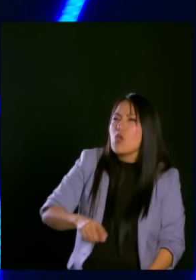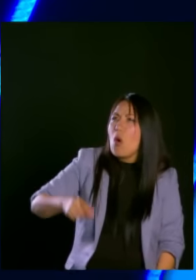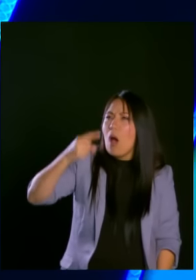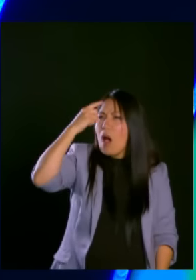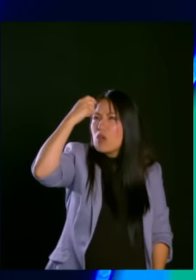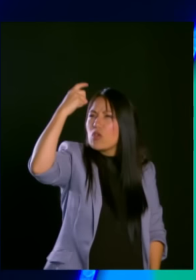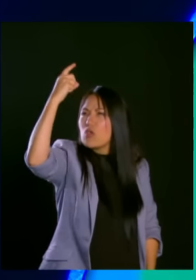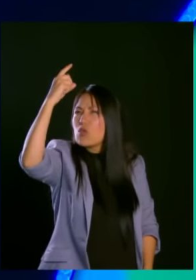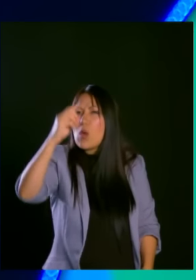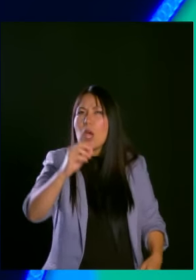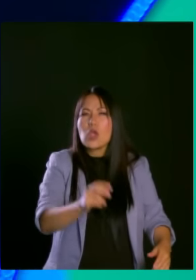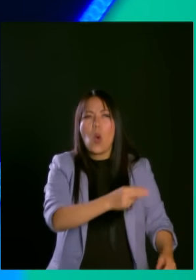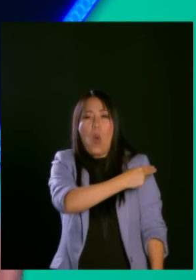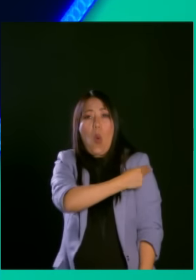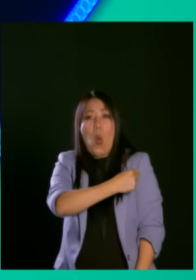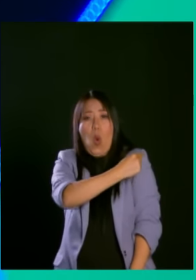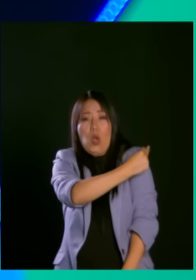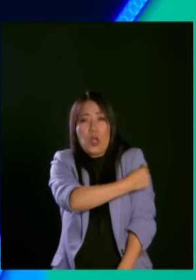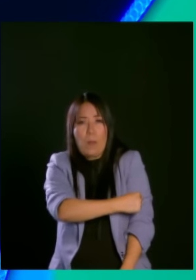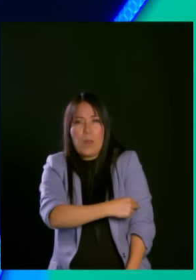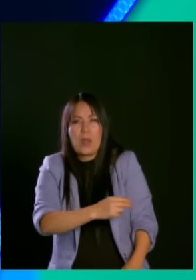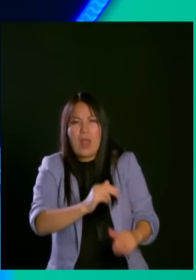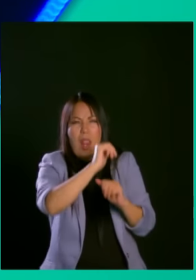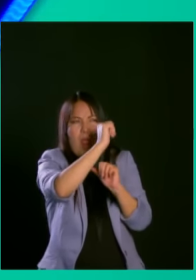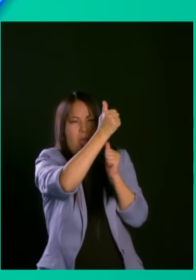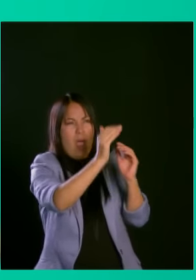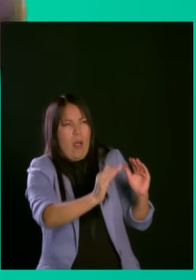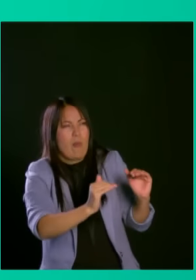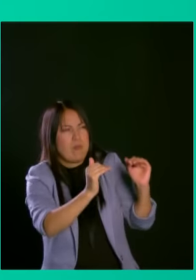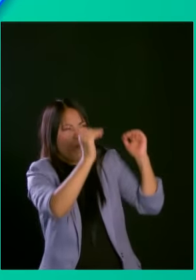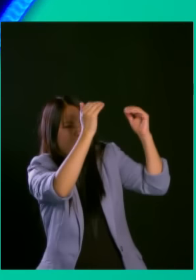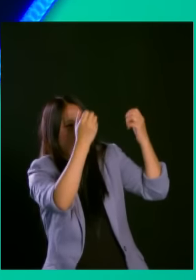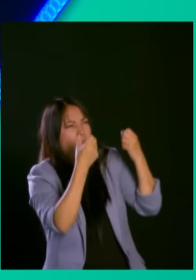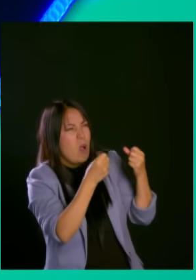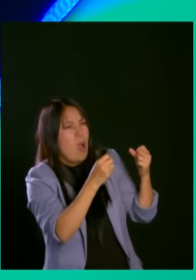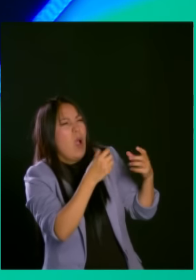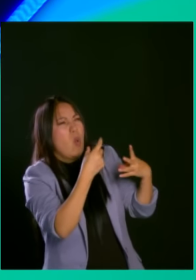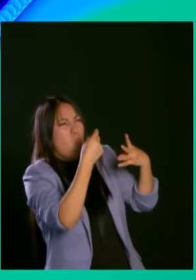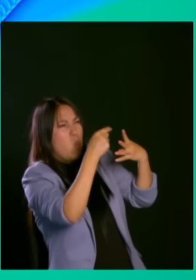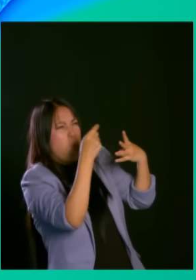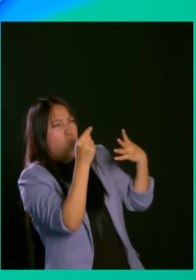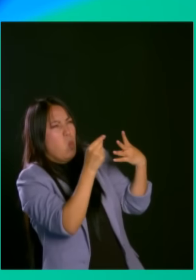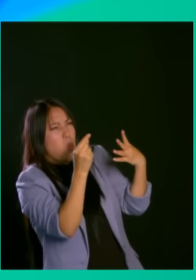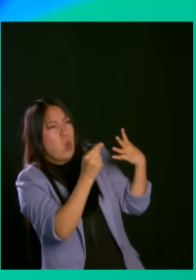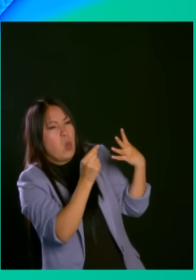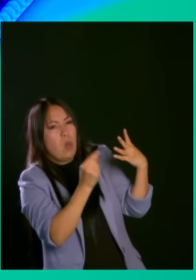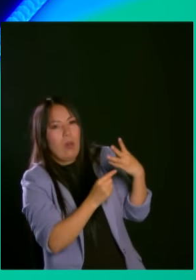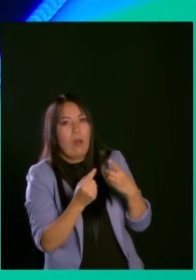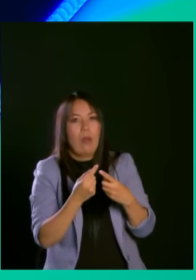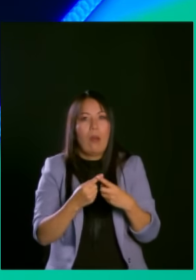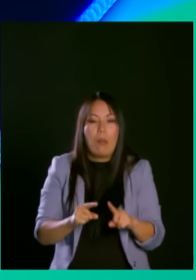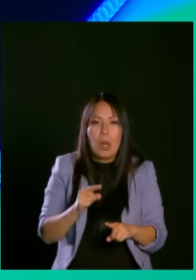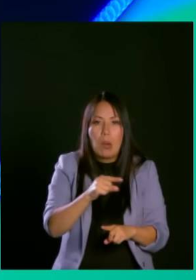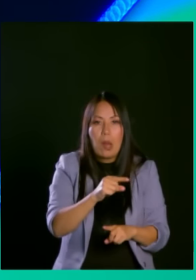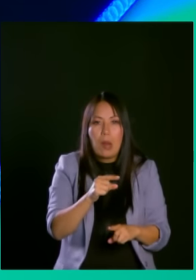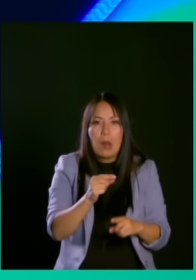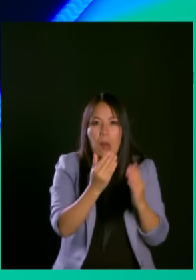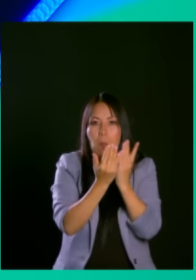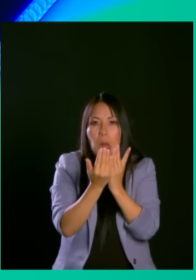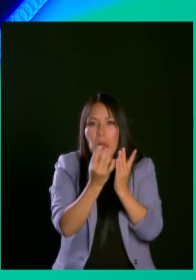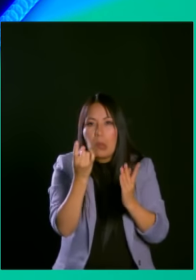pisos aquí en Guatemala, le voy a poner esto, le voy a poner la escala, lo voy a hacer allá, ya, ya, que ni estudiando estaba el cuate, ¿no? Le